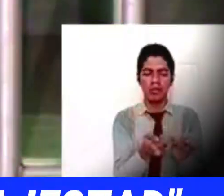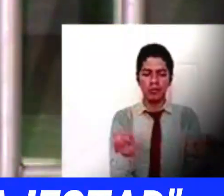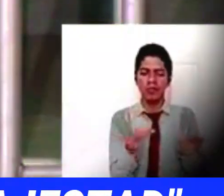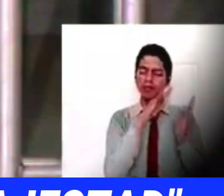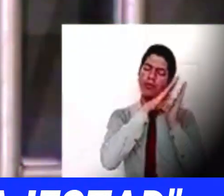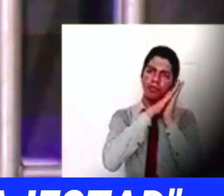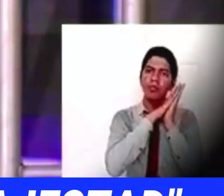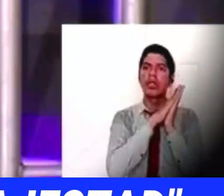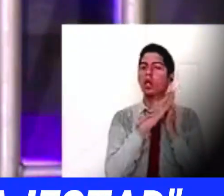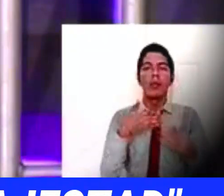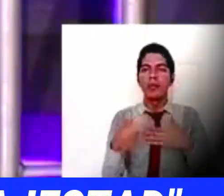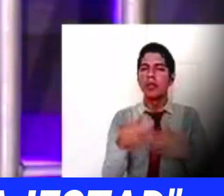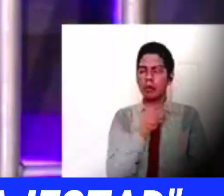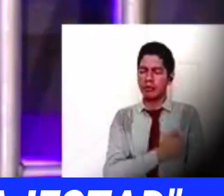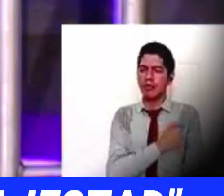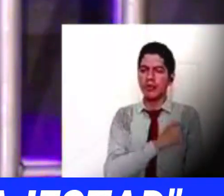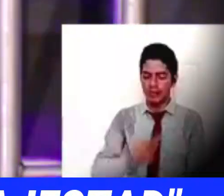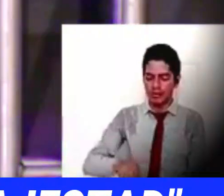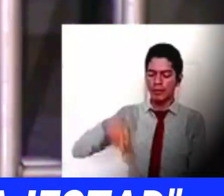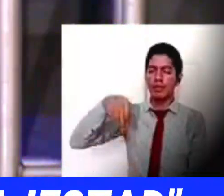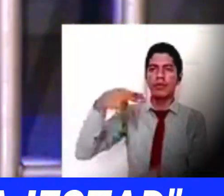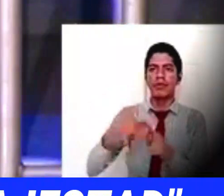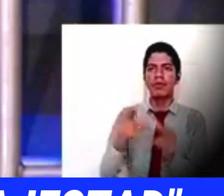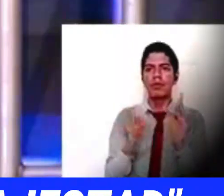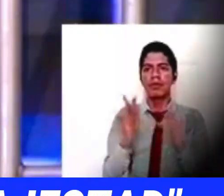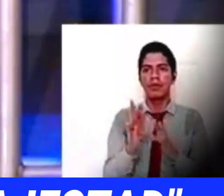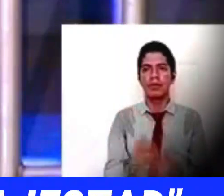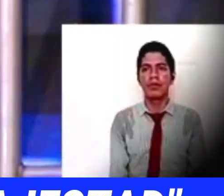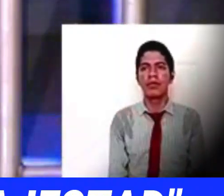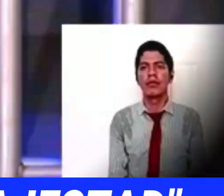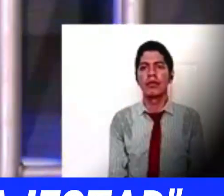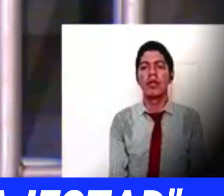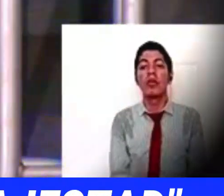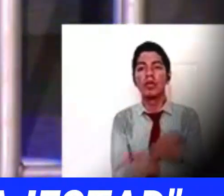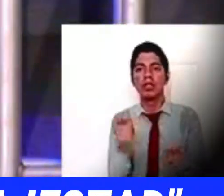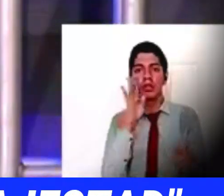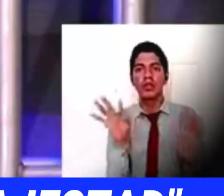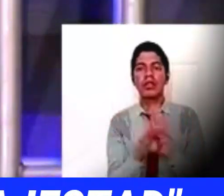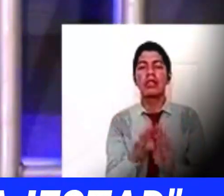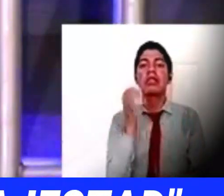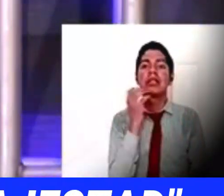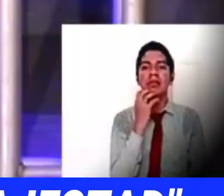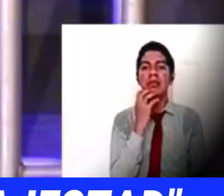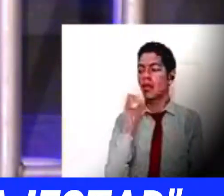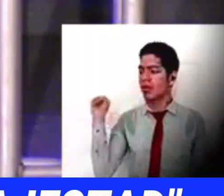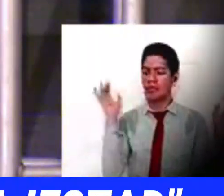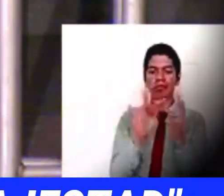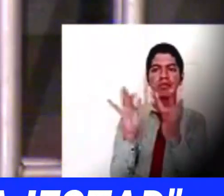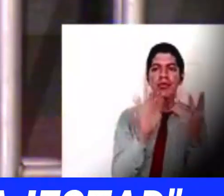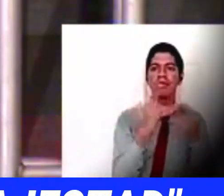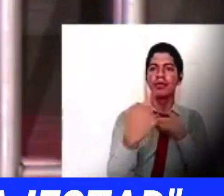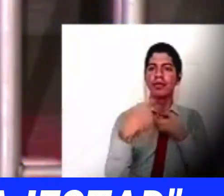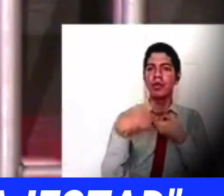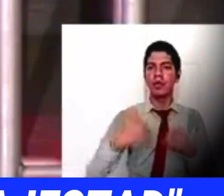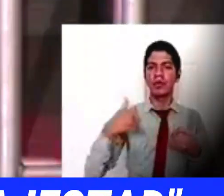nombre de Jesucristo. Y esperamos que usted nos testifique, que usted diga: en el congreso Dios me habló, en el congreso juvenil yo recibí el Espíritu